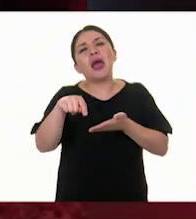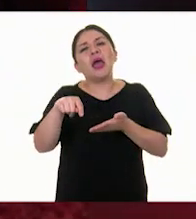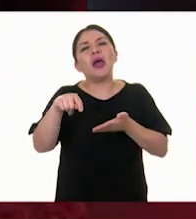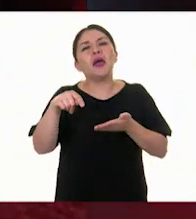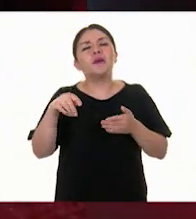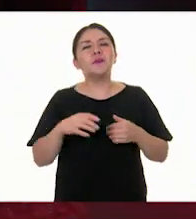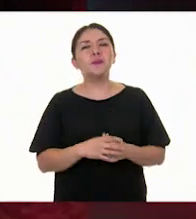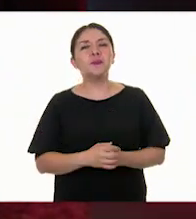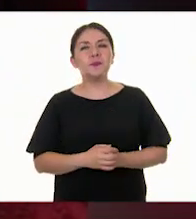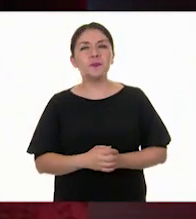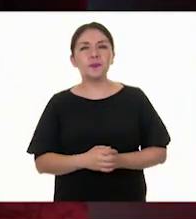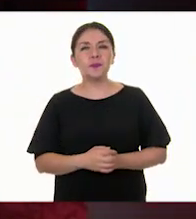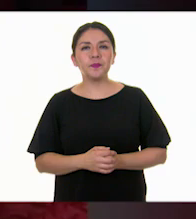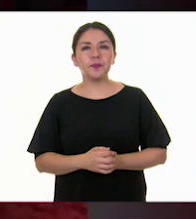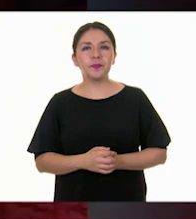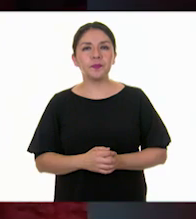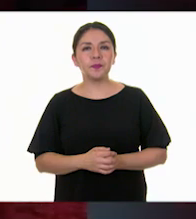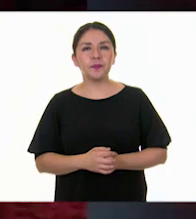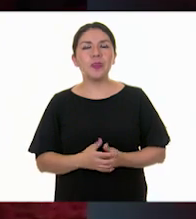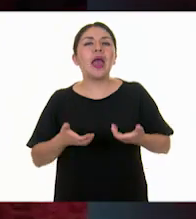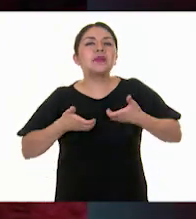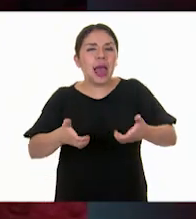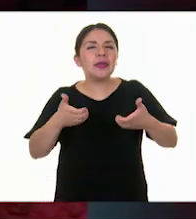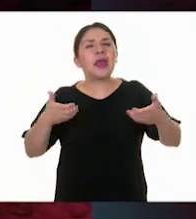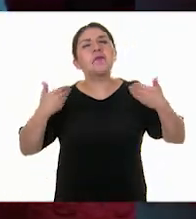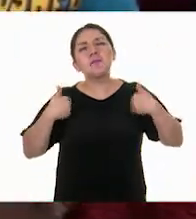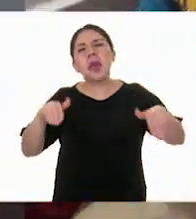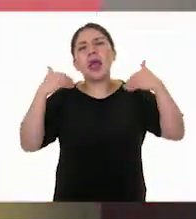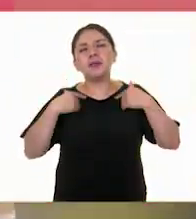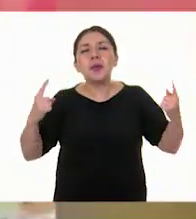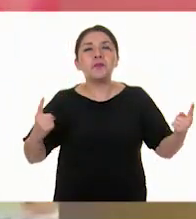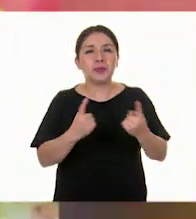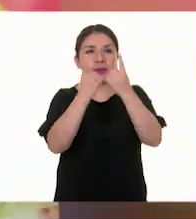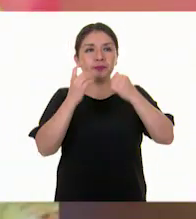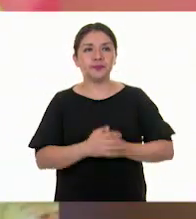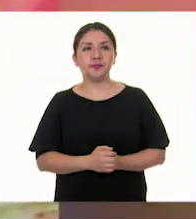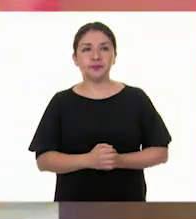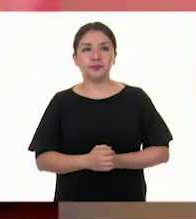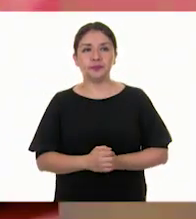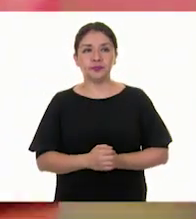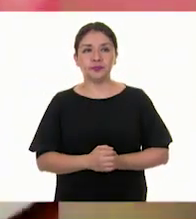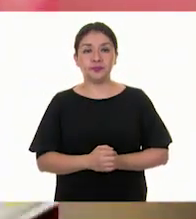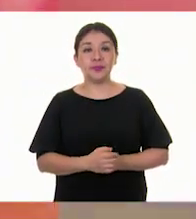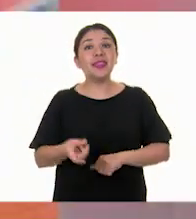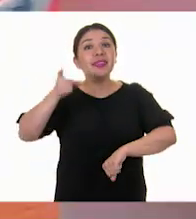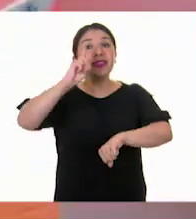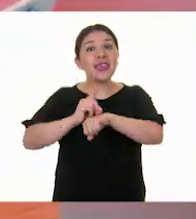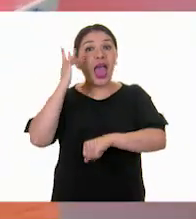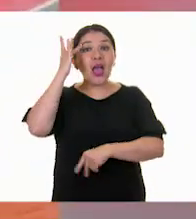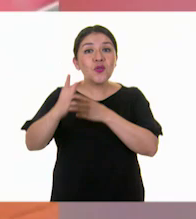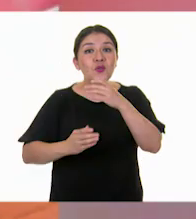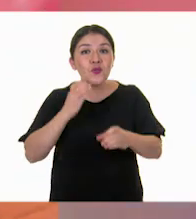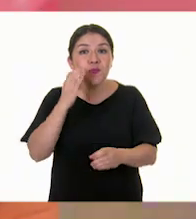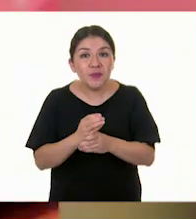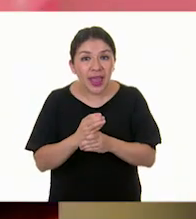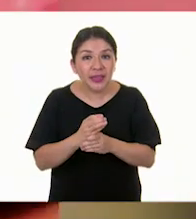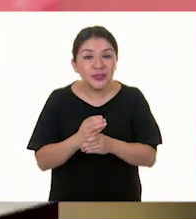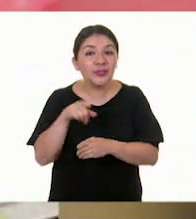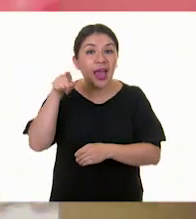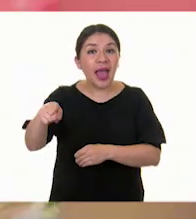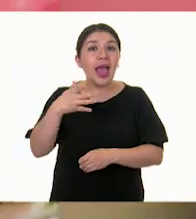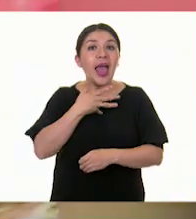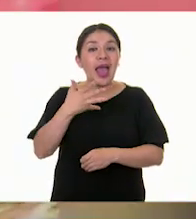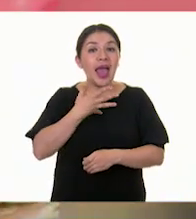A veces a la calle y se encontraba con la panza. Era su cumpleaños y allí está